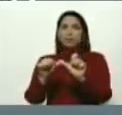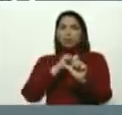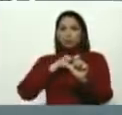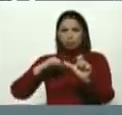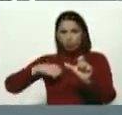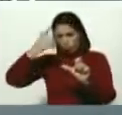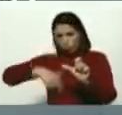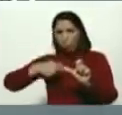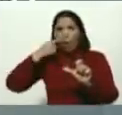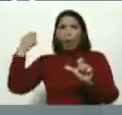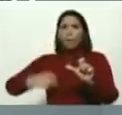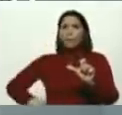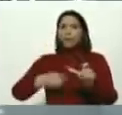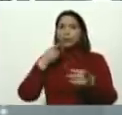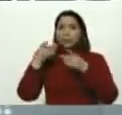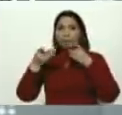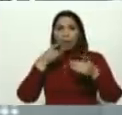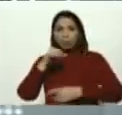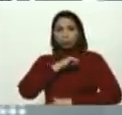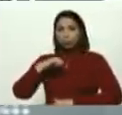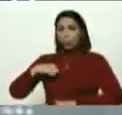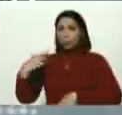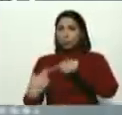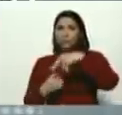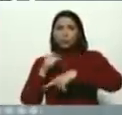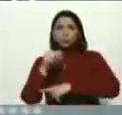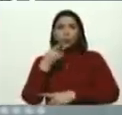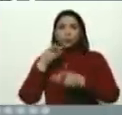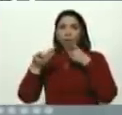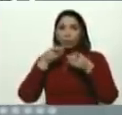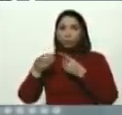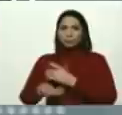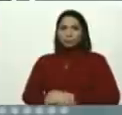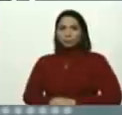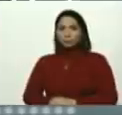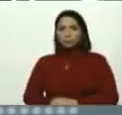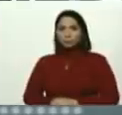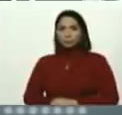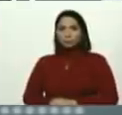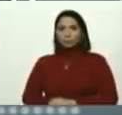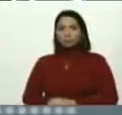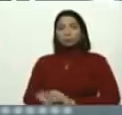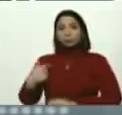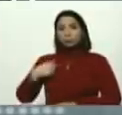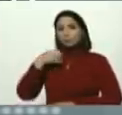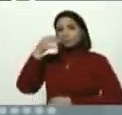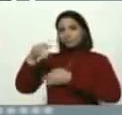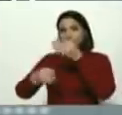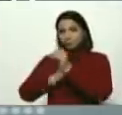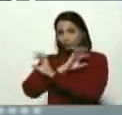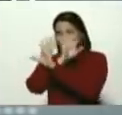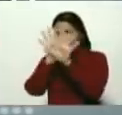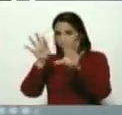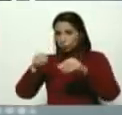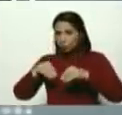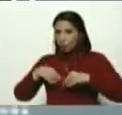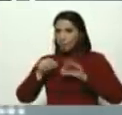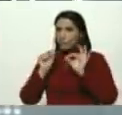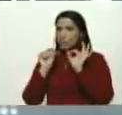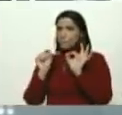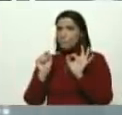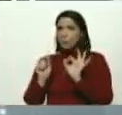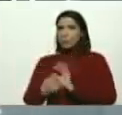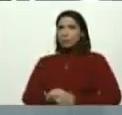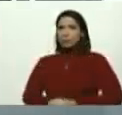de diálogo, somos una revolución de diálogo, quise explicar todo esto, tomarme un momento de